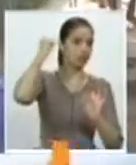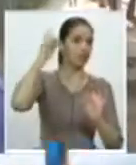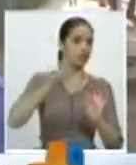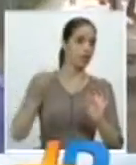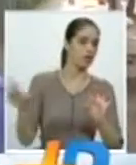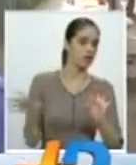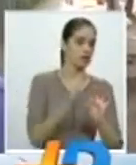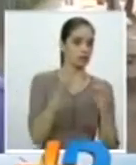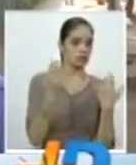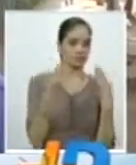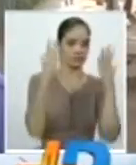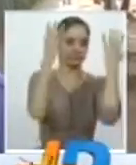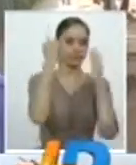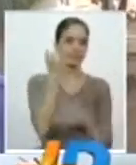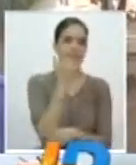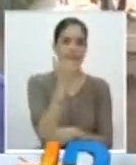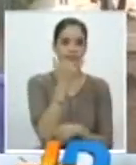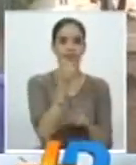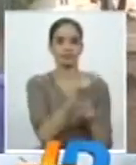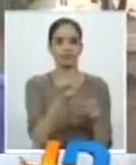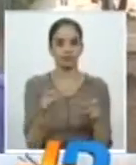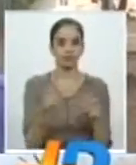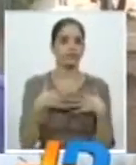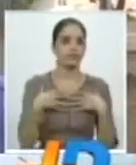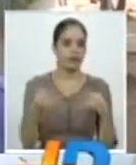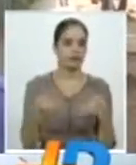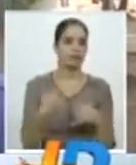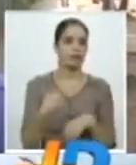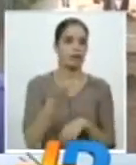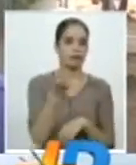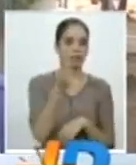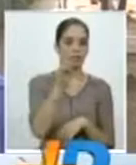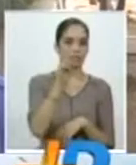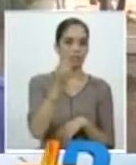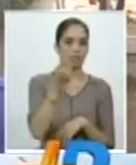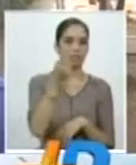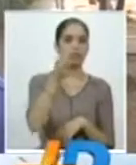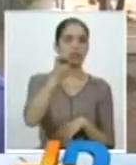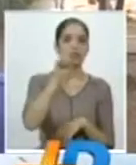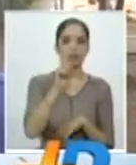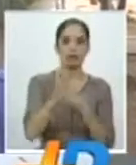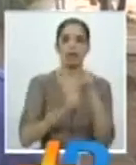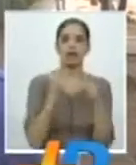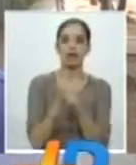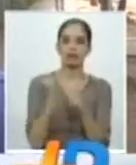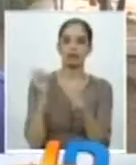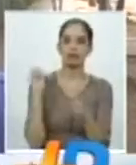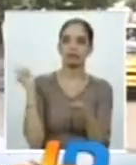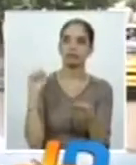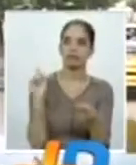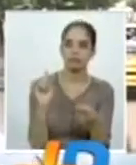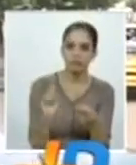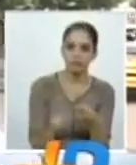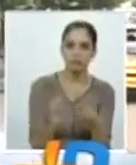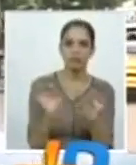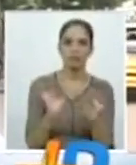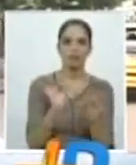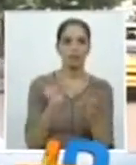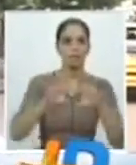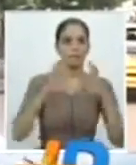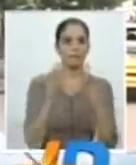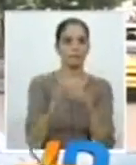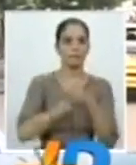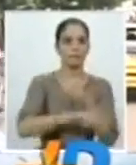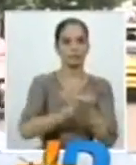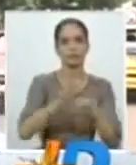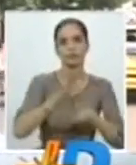la gente está contenta, bastante tiempo ya, más de 16 años sin ir al mundial y hay una razón. Ahí sí ya es culpa de